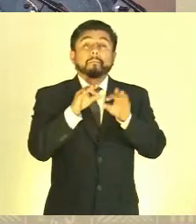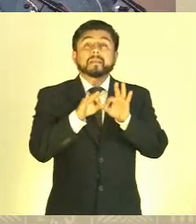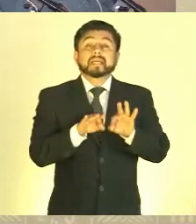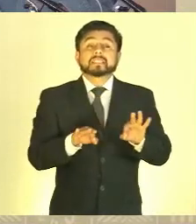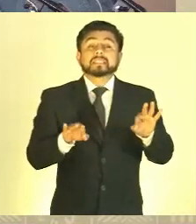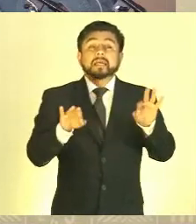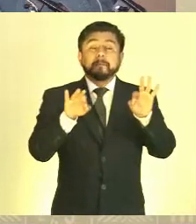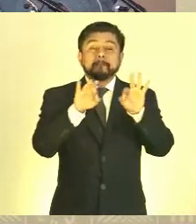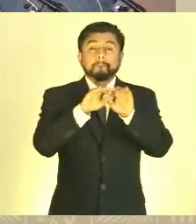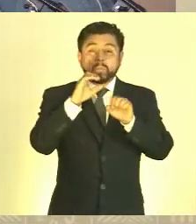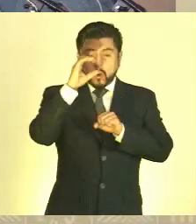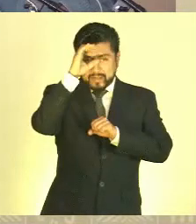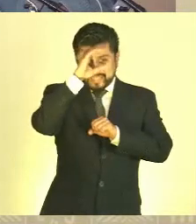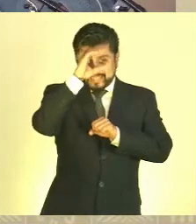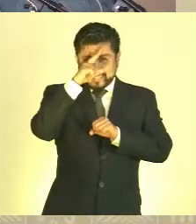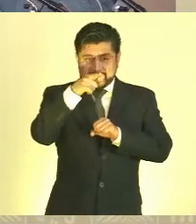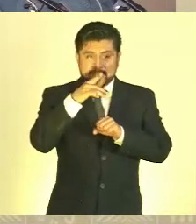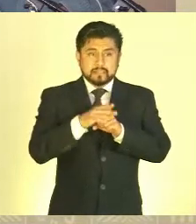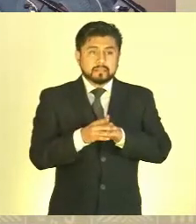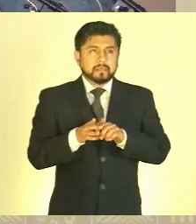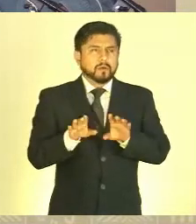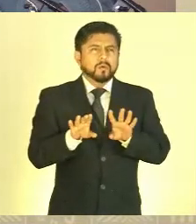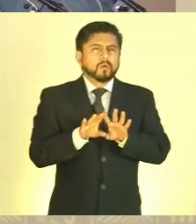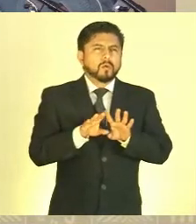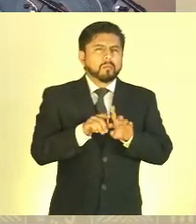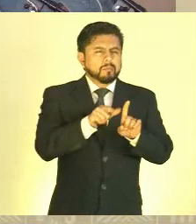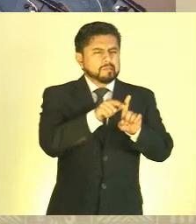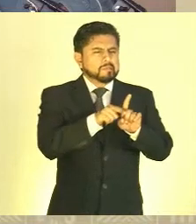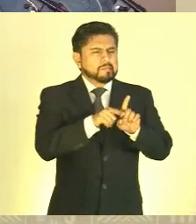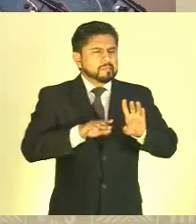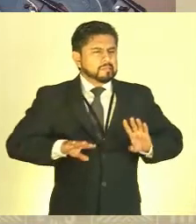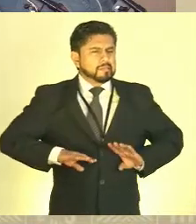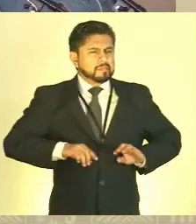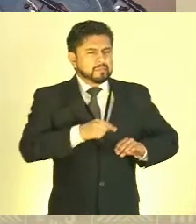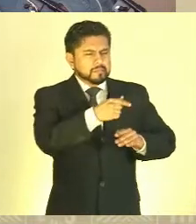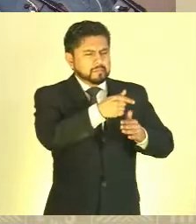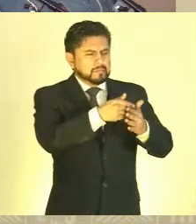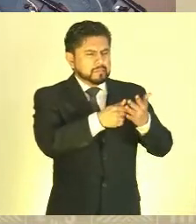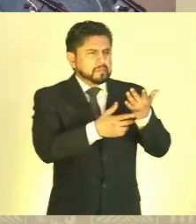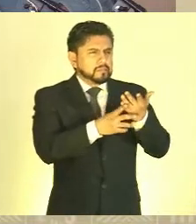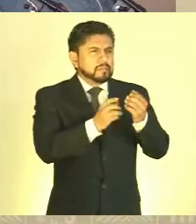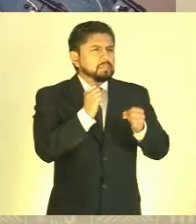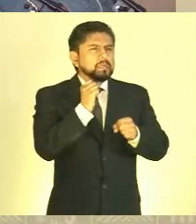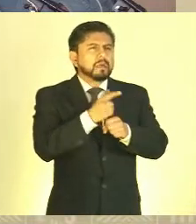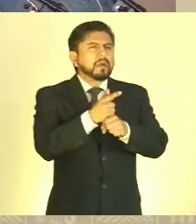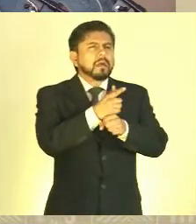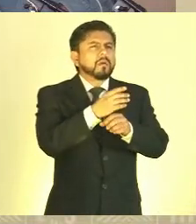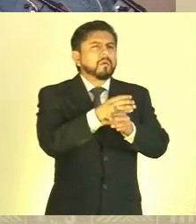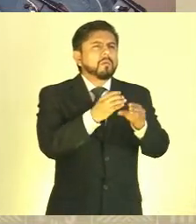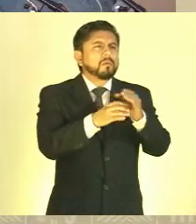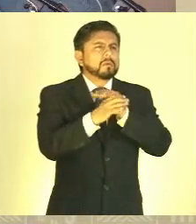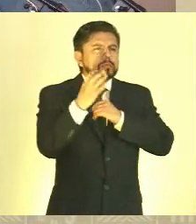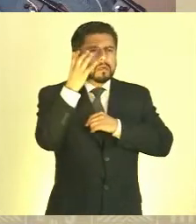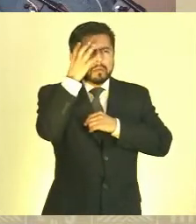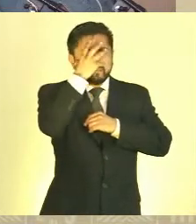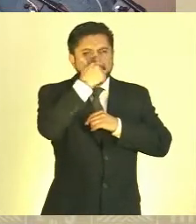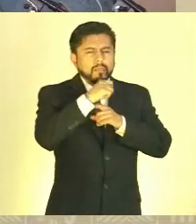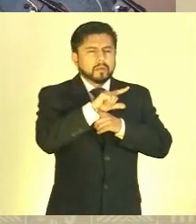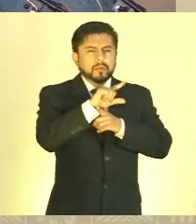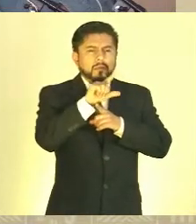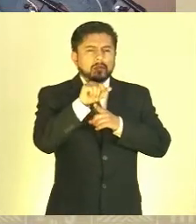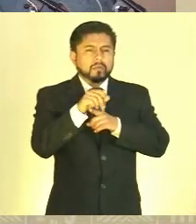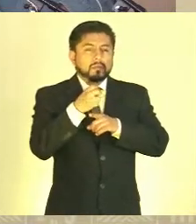su exactitud, en el sentido de que si una ecuación es bella, tarde o temprano se